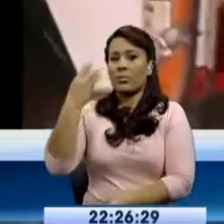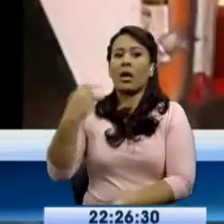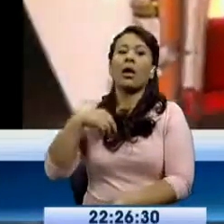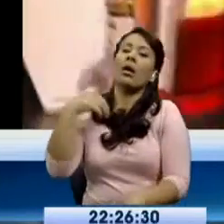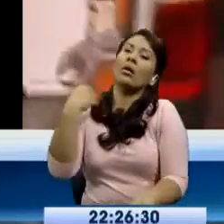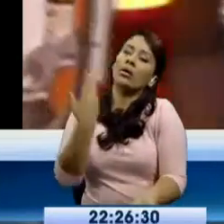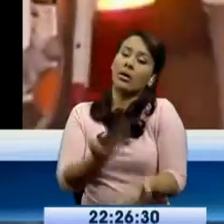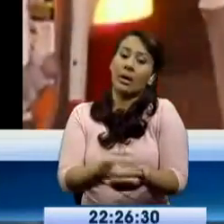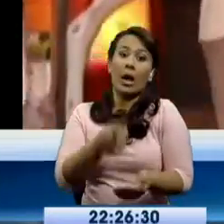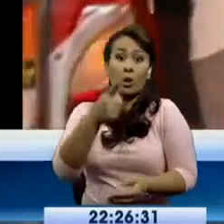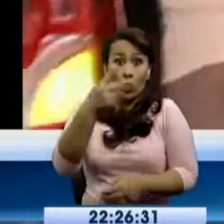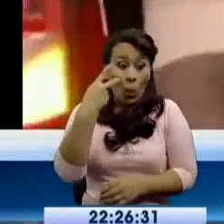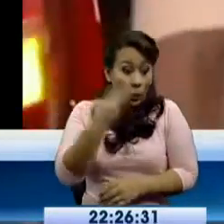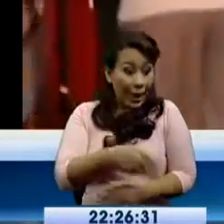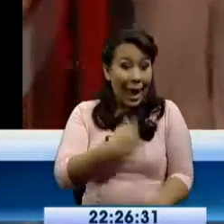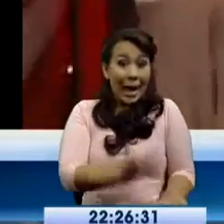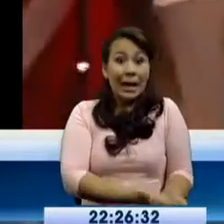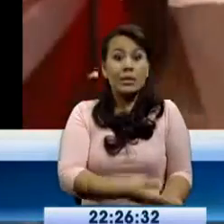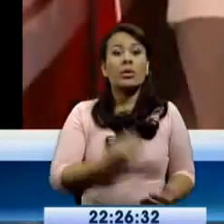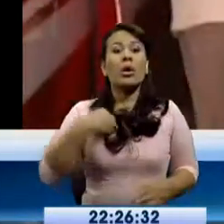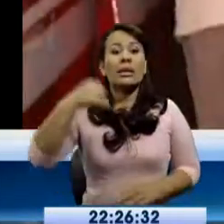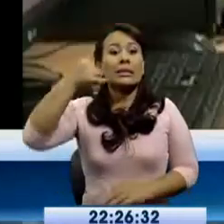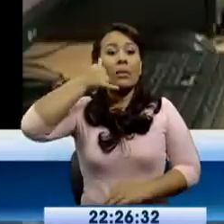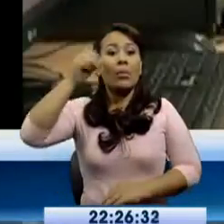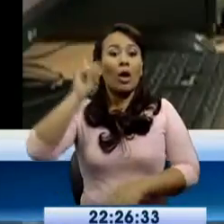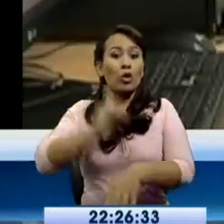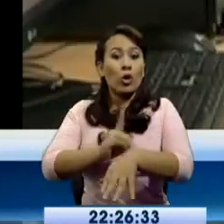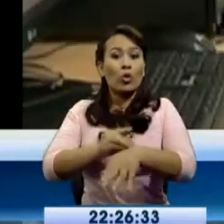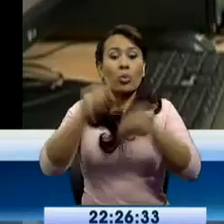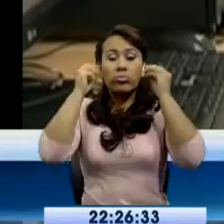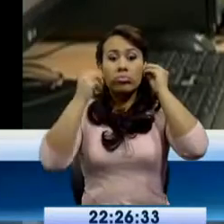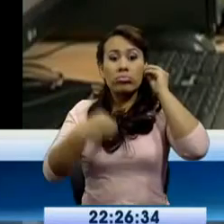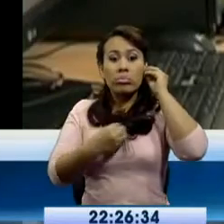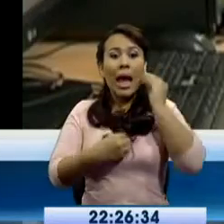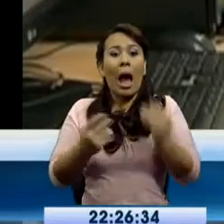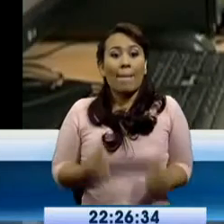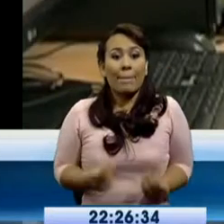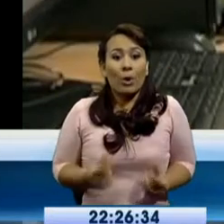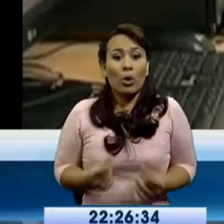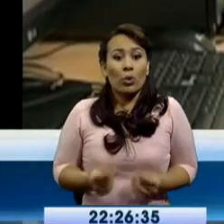darle los primeros auxilios, ¿no verdad? Y de ahí lo más pronto